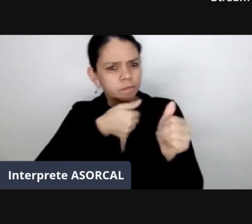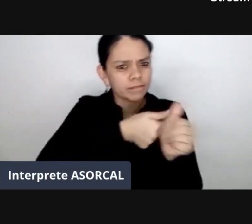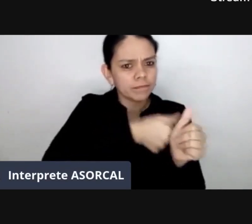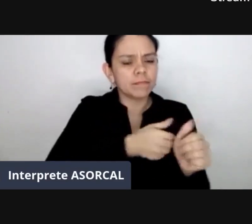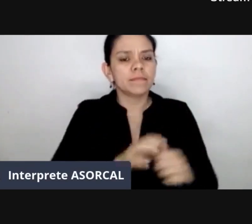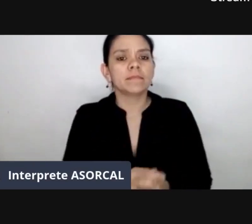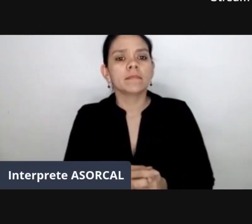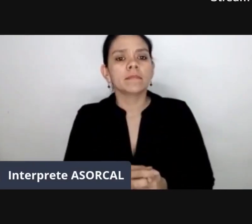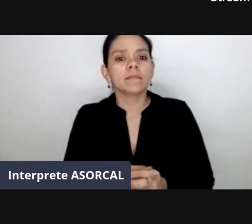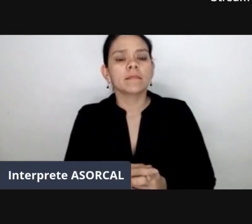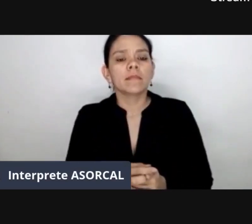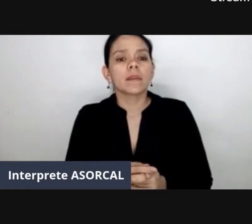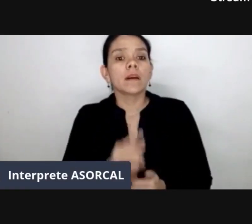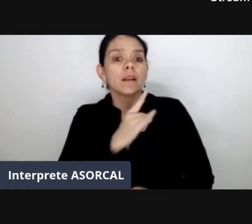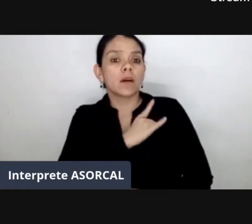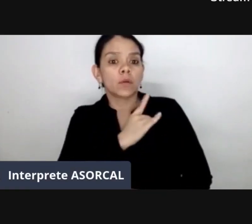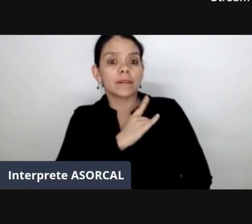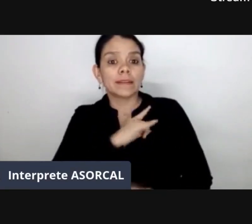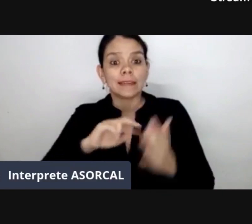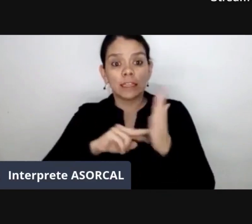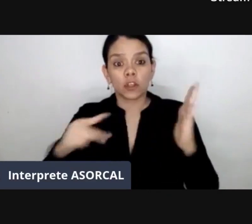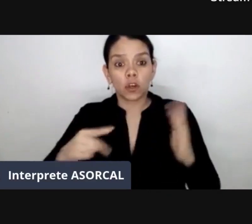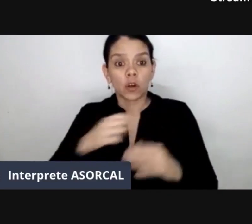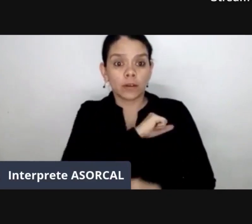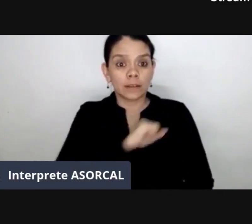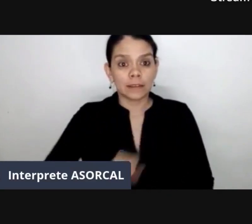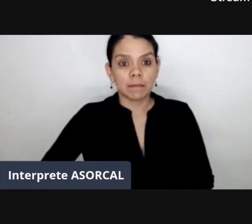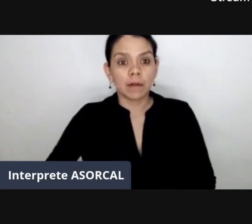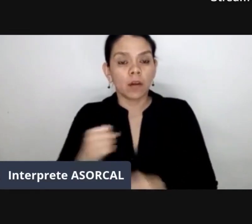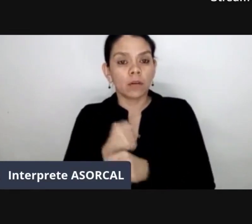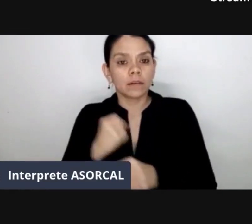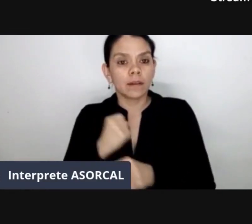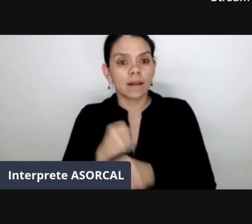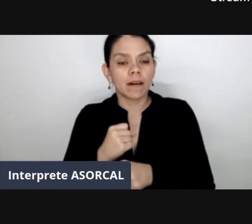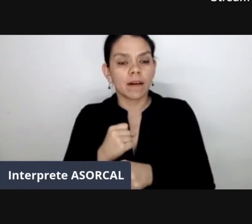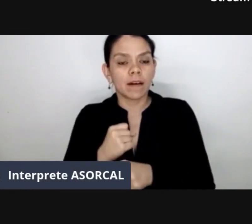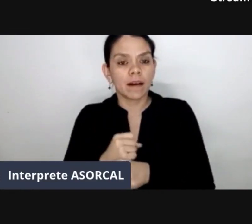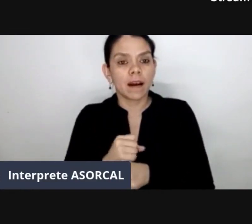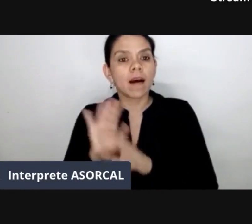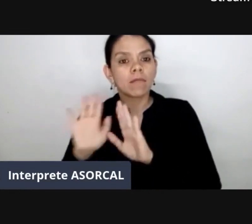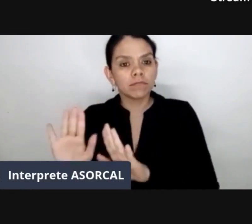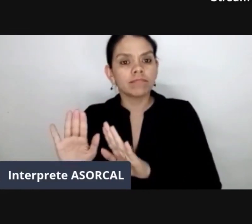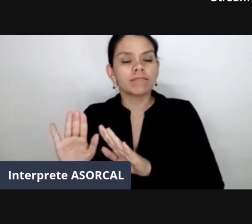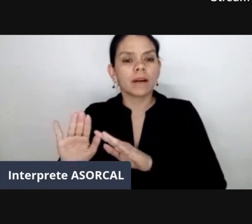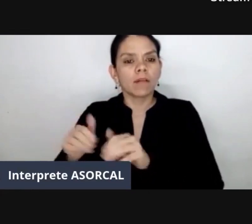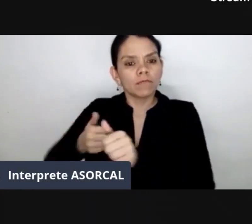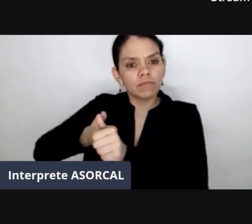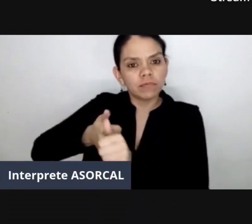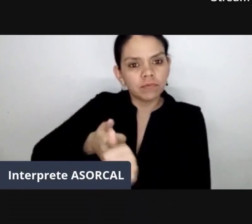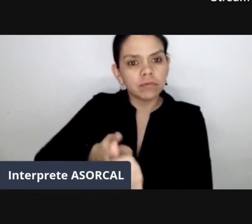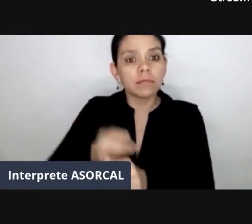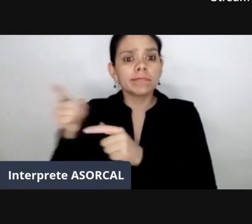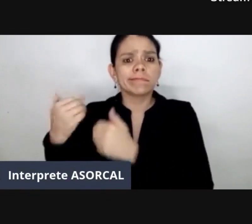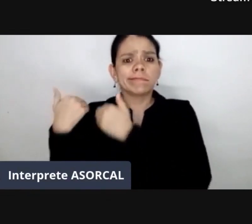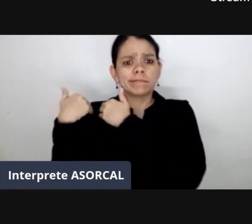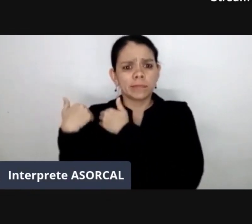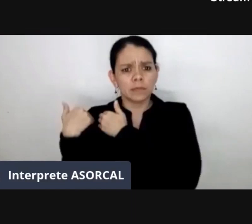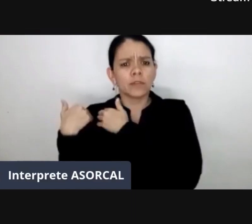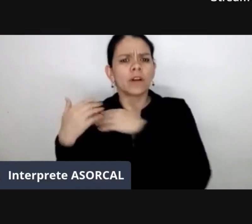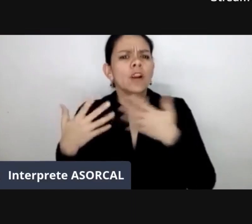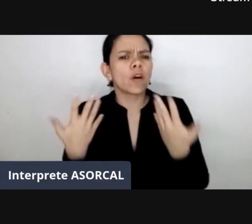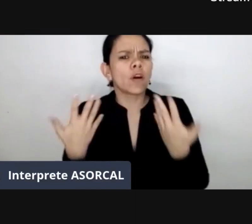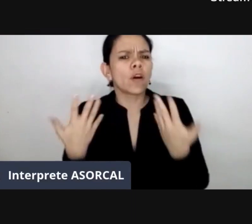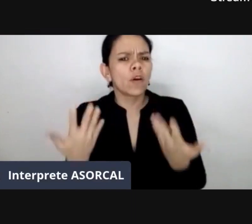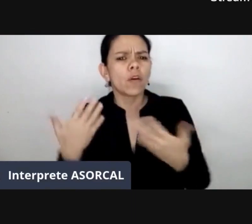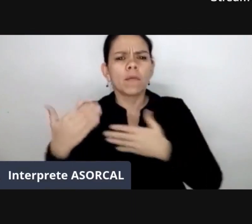la Universidad Tecnológica de El Salvador. Es encargado del capítulo correspondiente a El Salvador del informe Bases